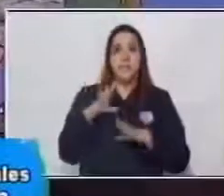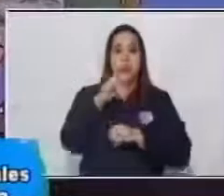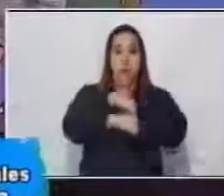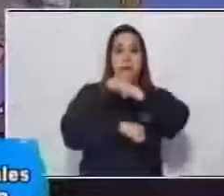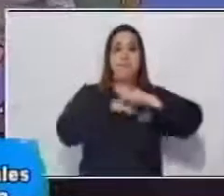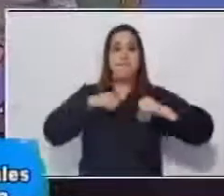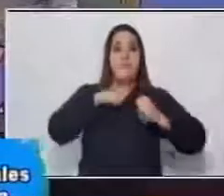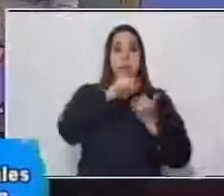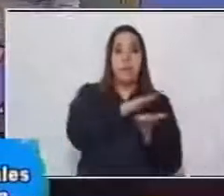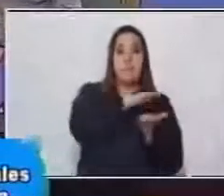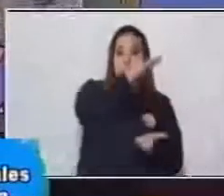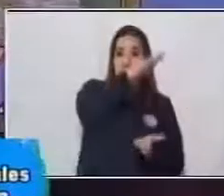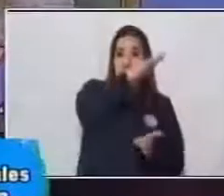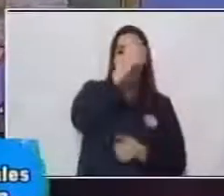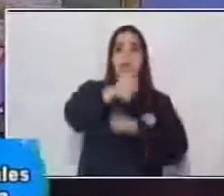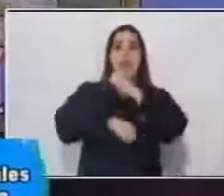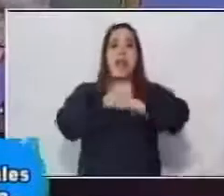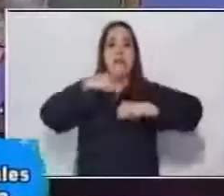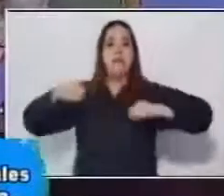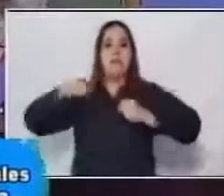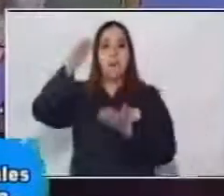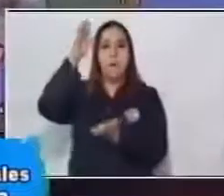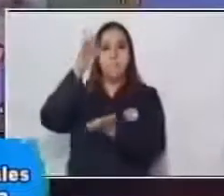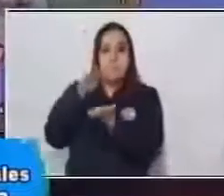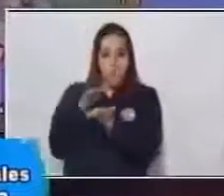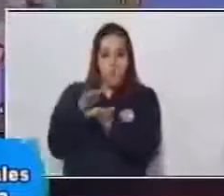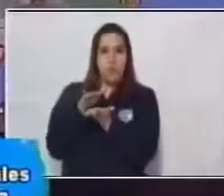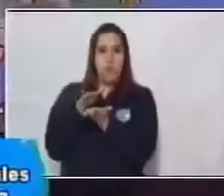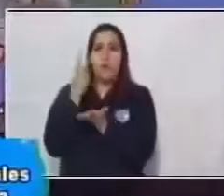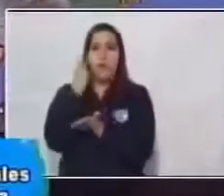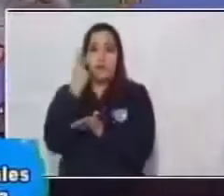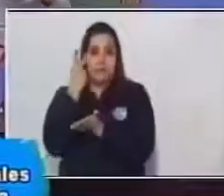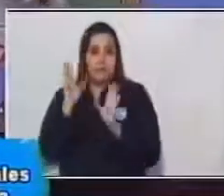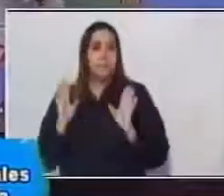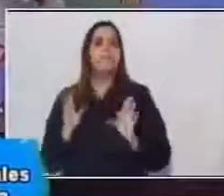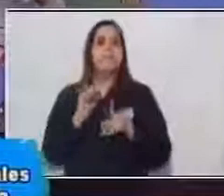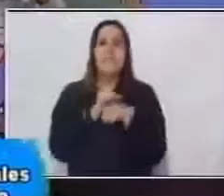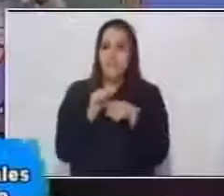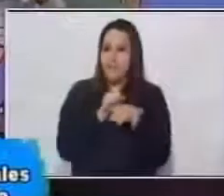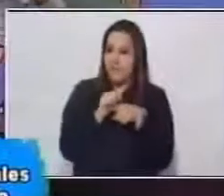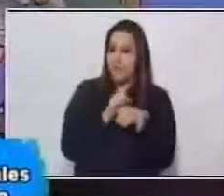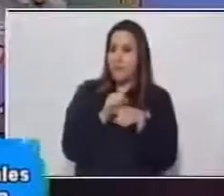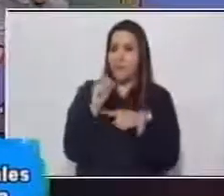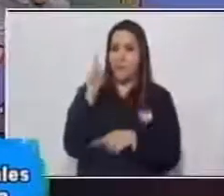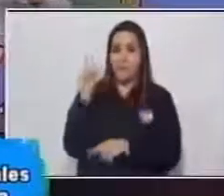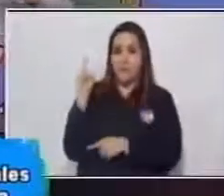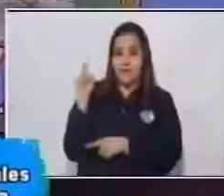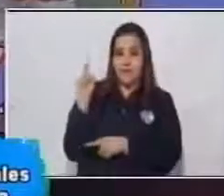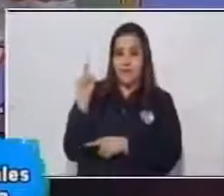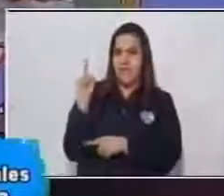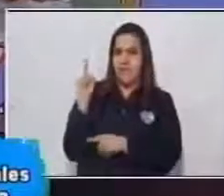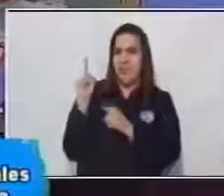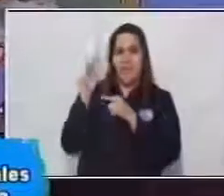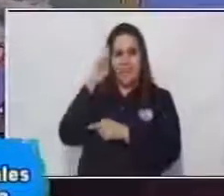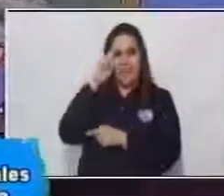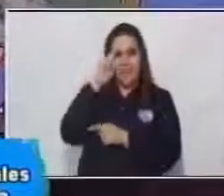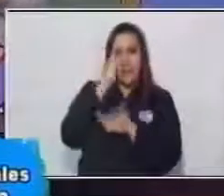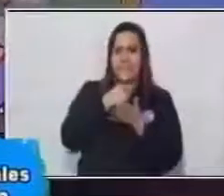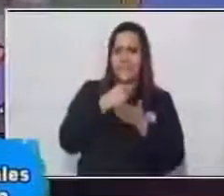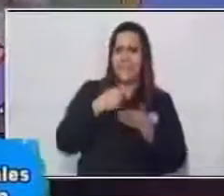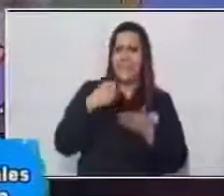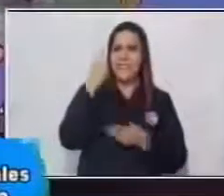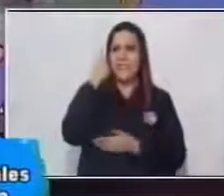mayúscula y tenemos minúscula. ¿Qué les parece si la repasamos con nuestro dedo índice? ¿Se recuerdan que ustedes me ayudan?